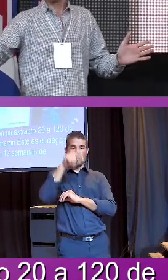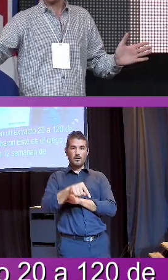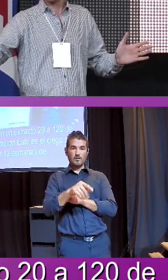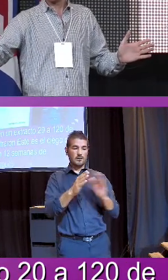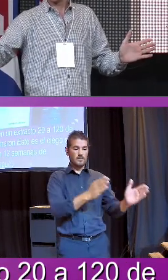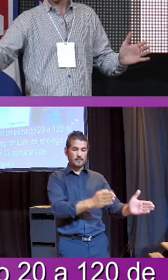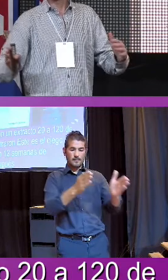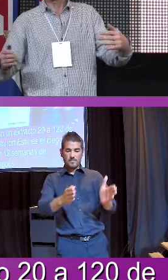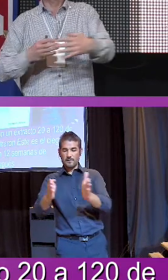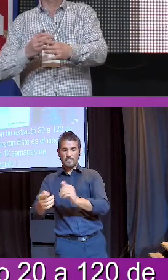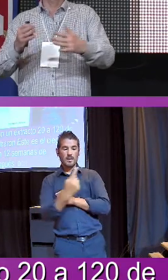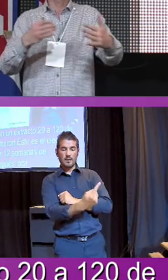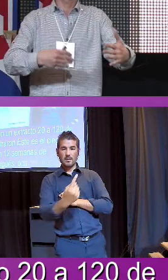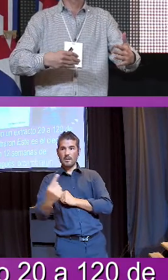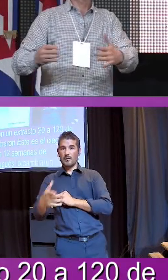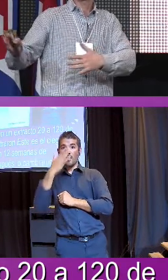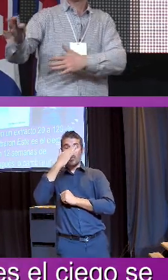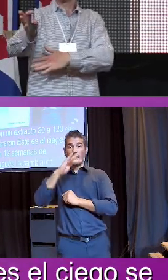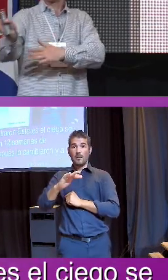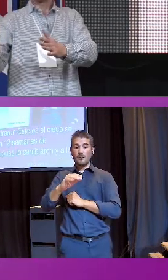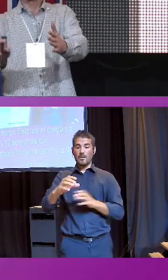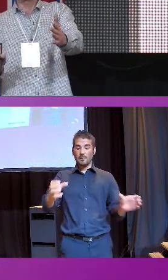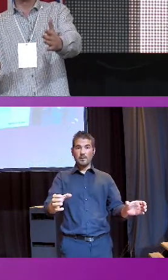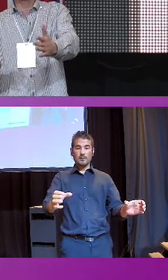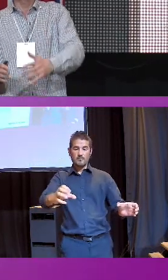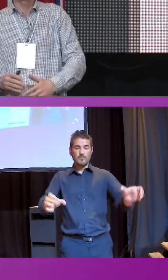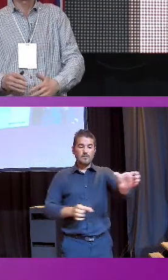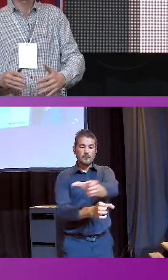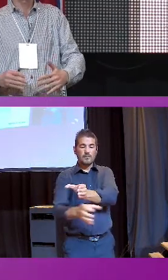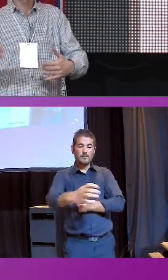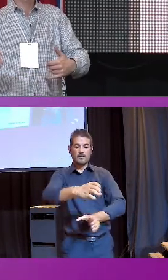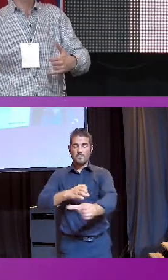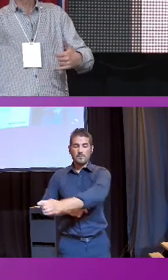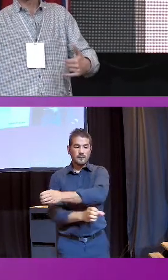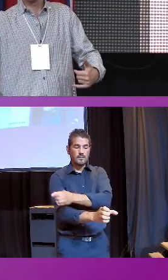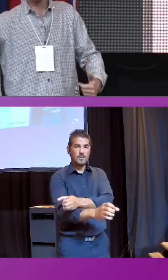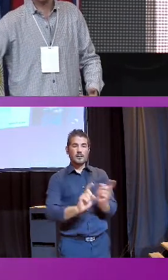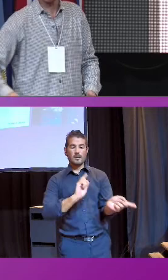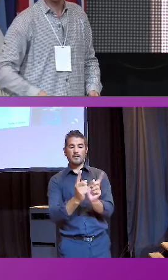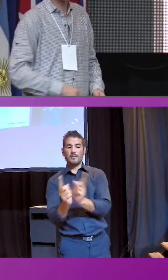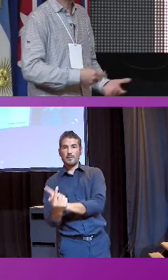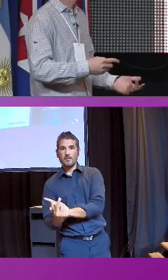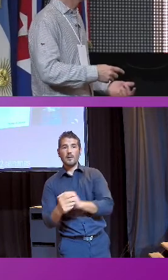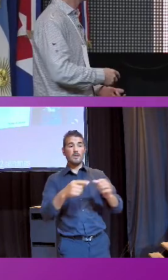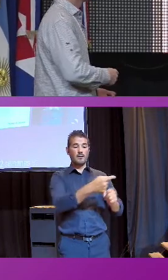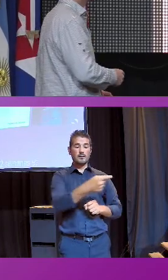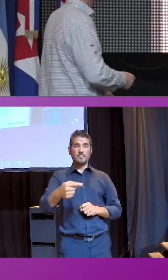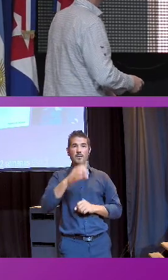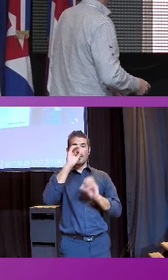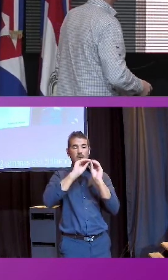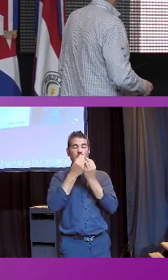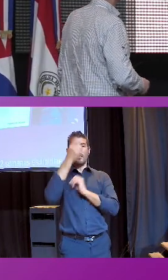después lo cambiaron y a los que estaban tomando una cosa los pasaron a la otra, ¿sí? Hicieron otro periodo de 12 semanas. Es un